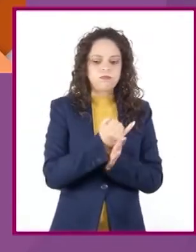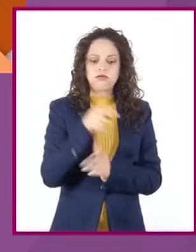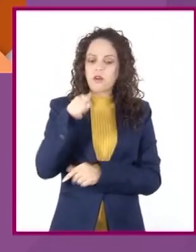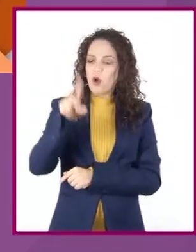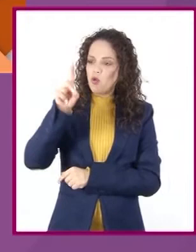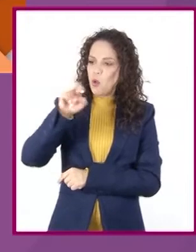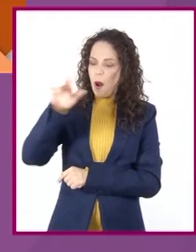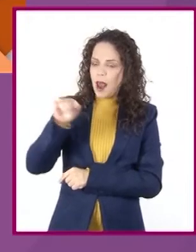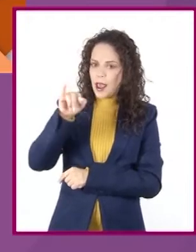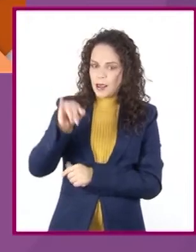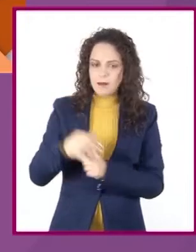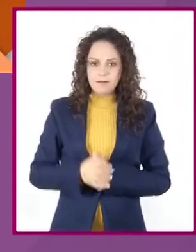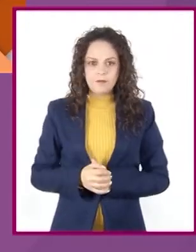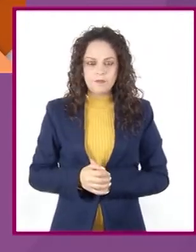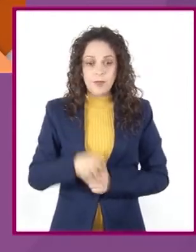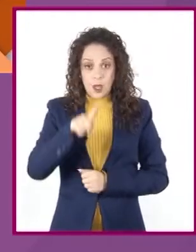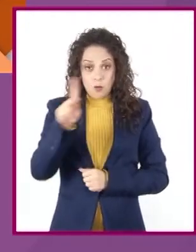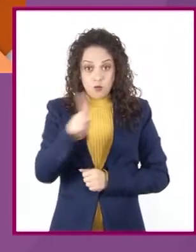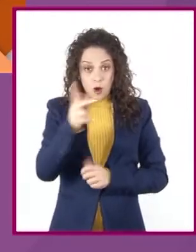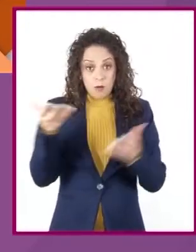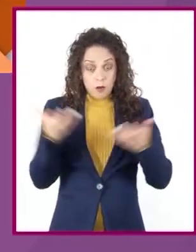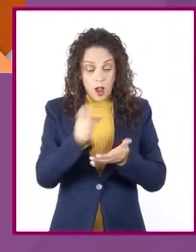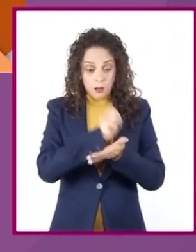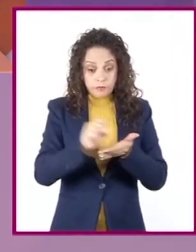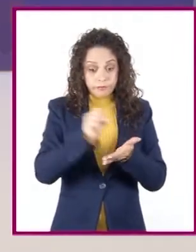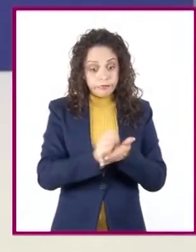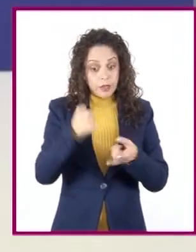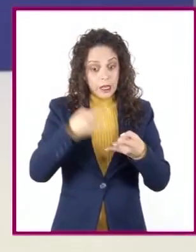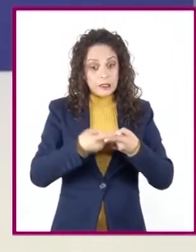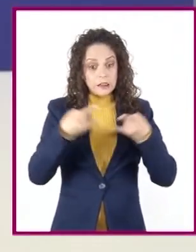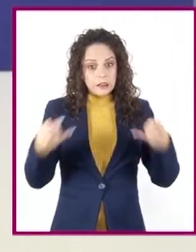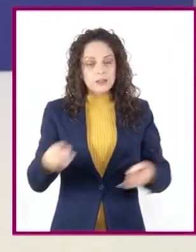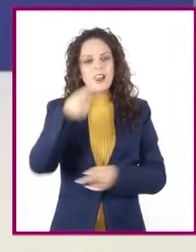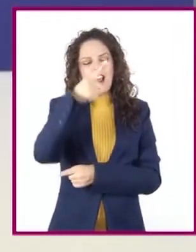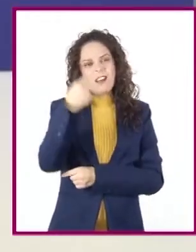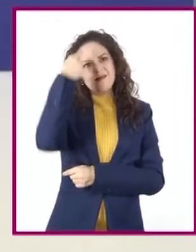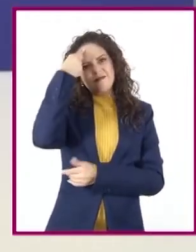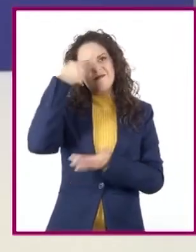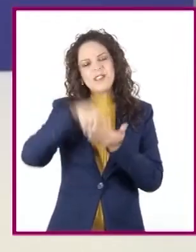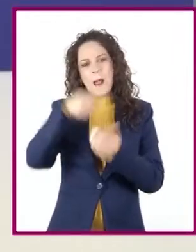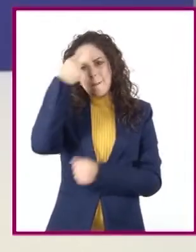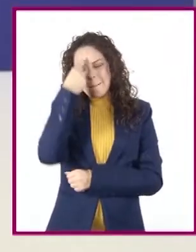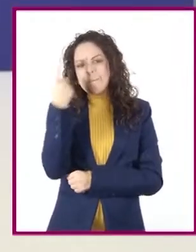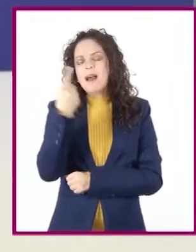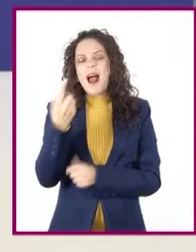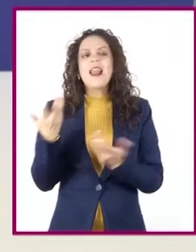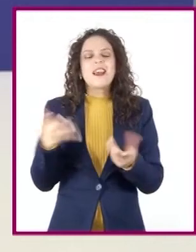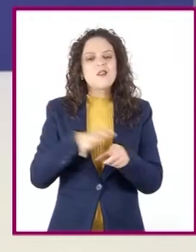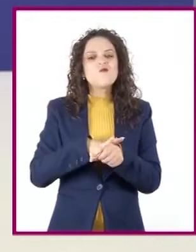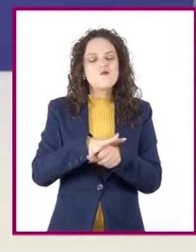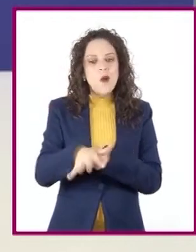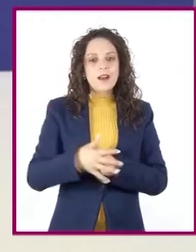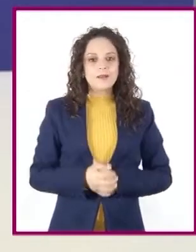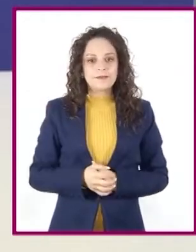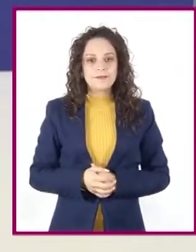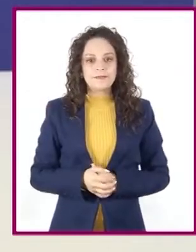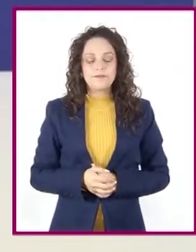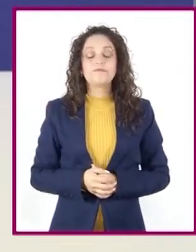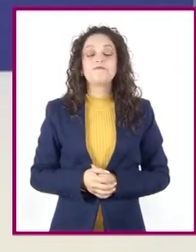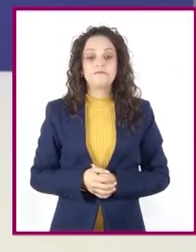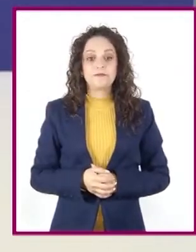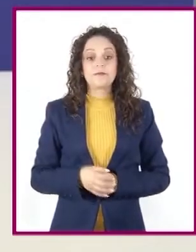que elaboró esta leyenda? Déjenme comentarles un poco más sobre este relato. Es de